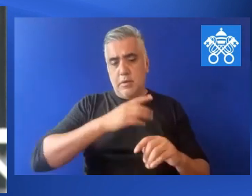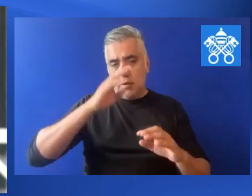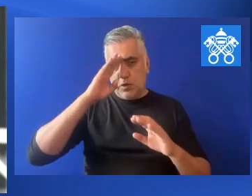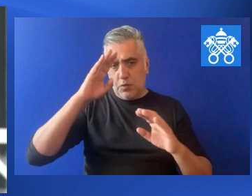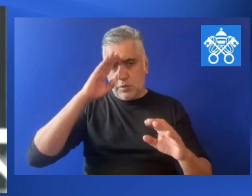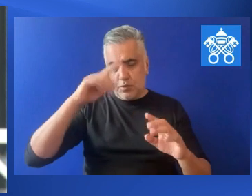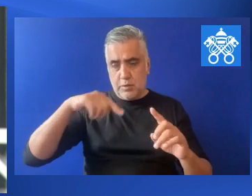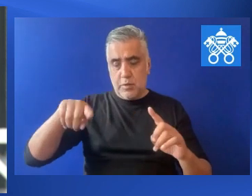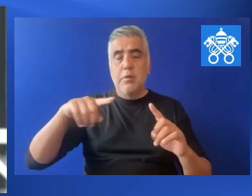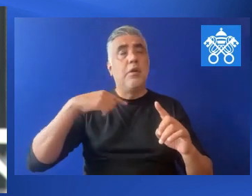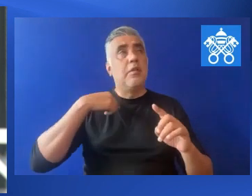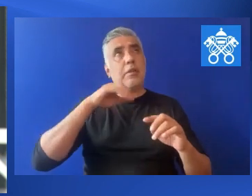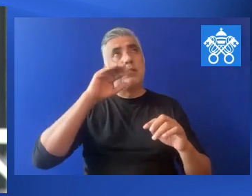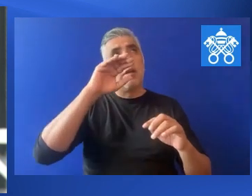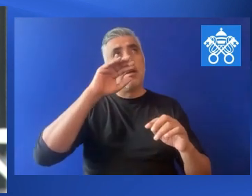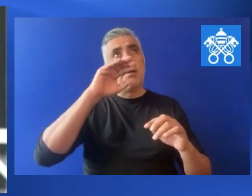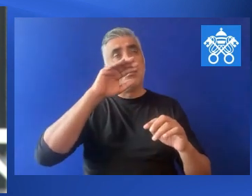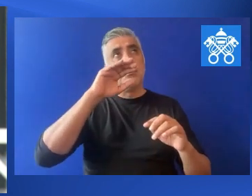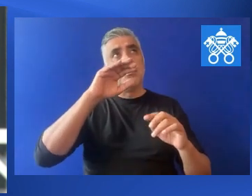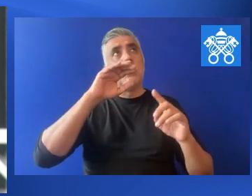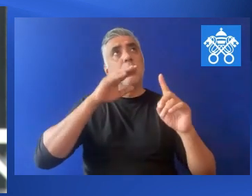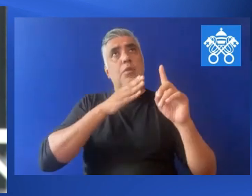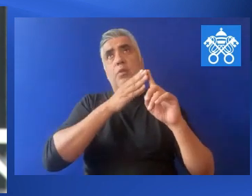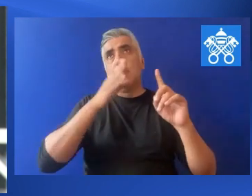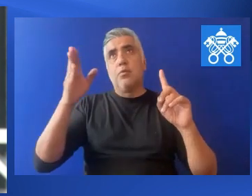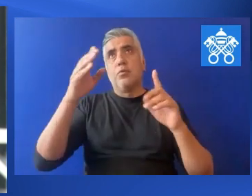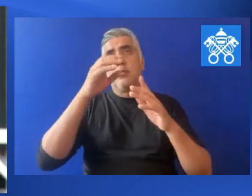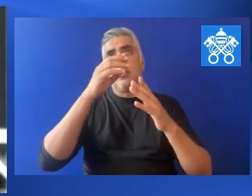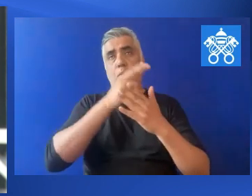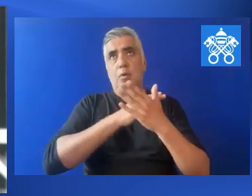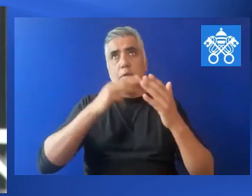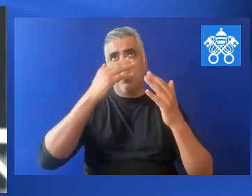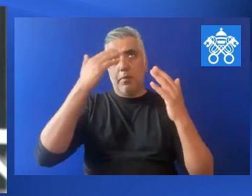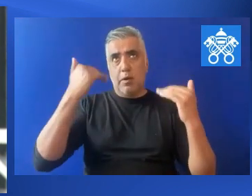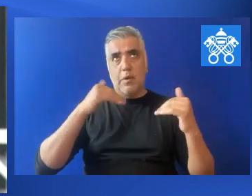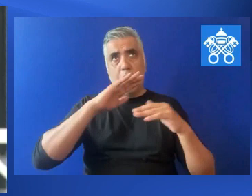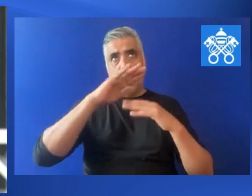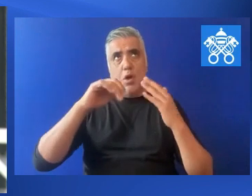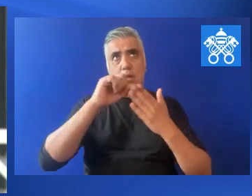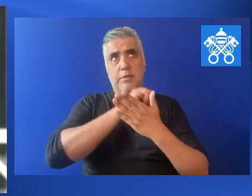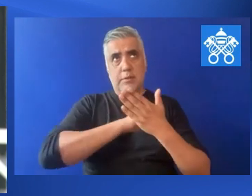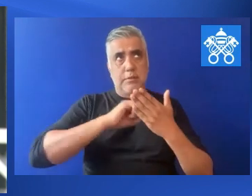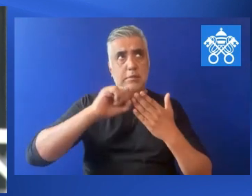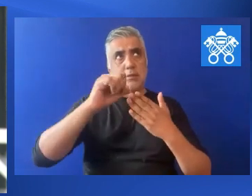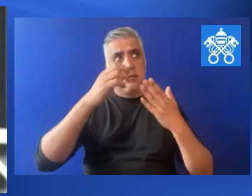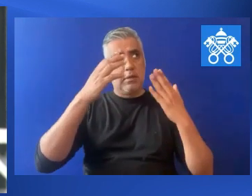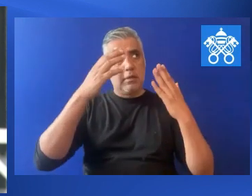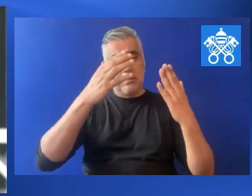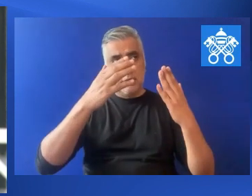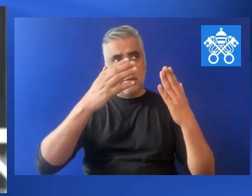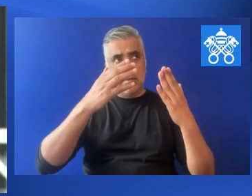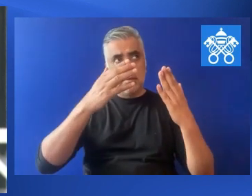de Gran Canaria, España. Pidamos al Señor, por intercesión de Santa María